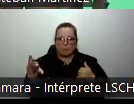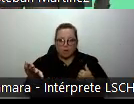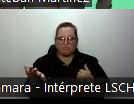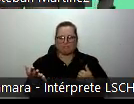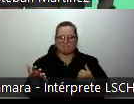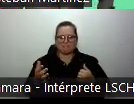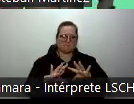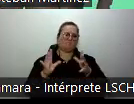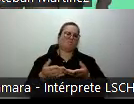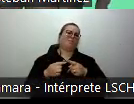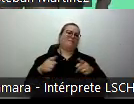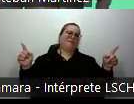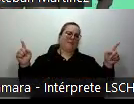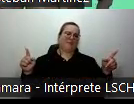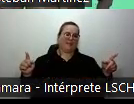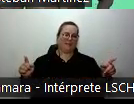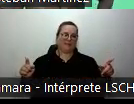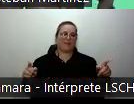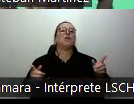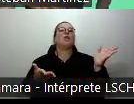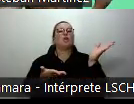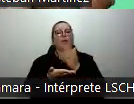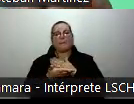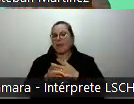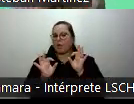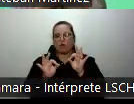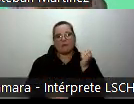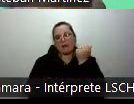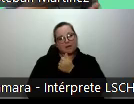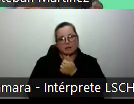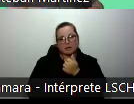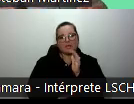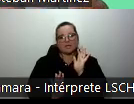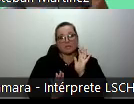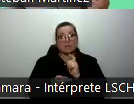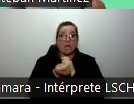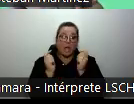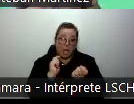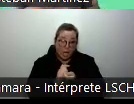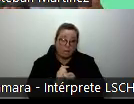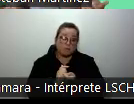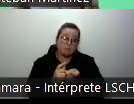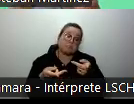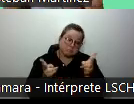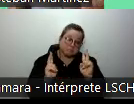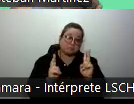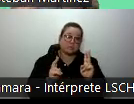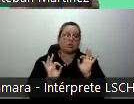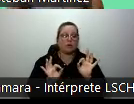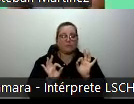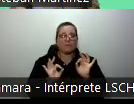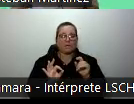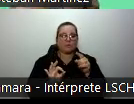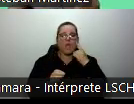mundo sería muy distinto si los planes de detección fallan es normal ya así que abraza los cambios abraza que esto falle es normal mal tienes que